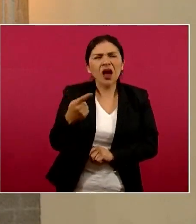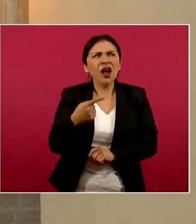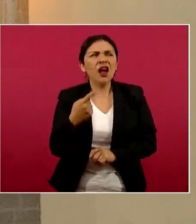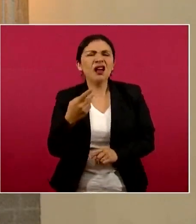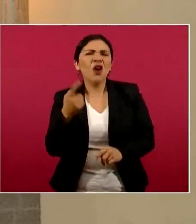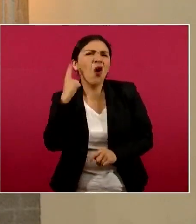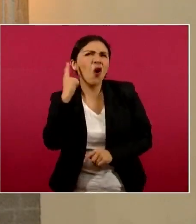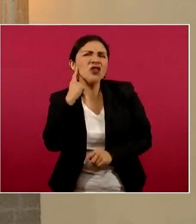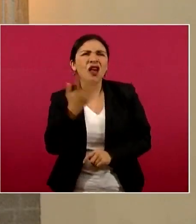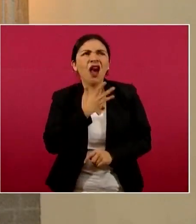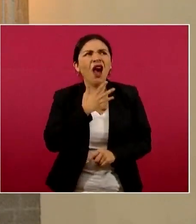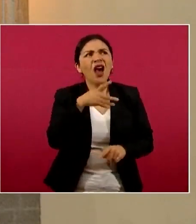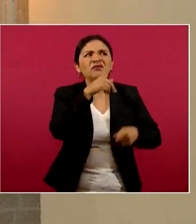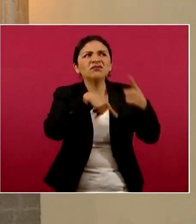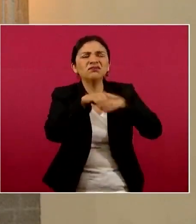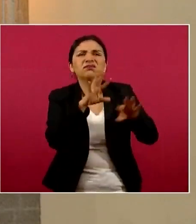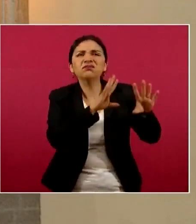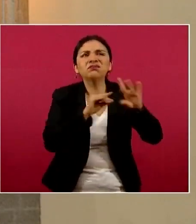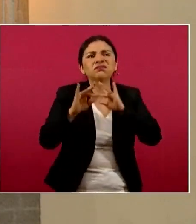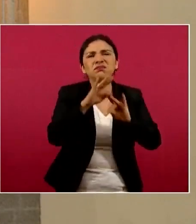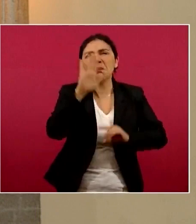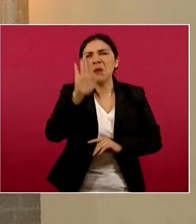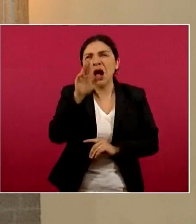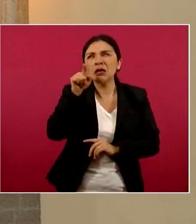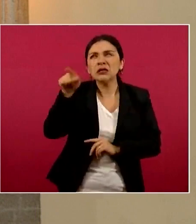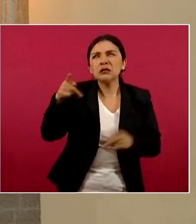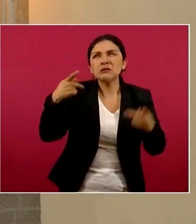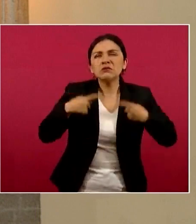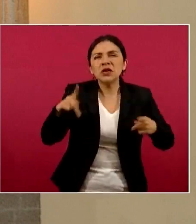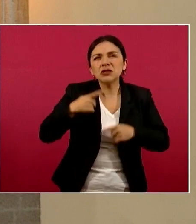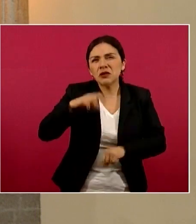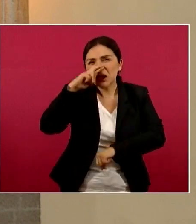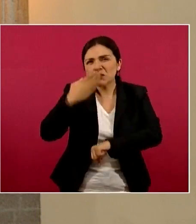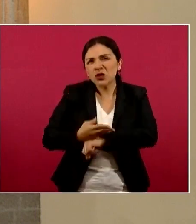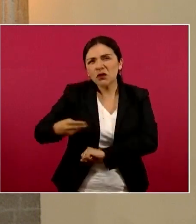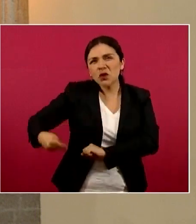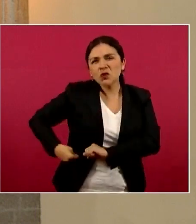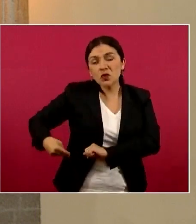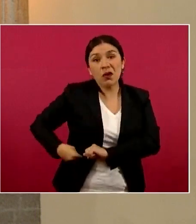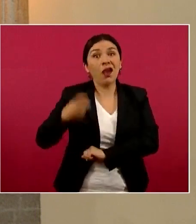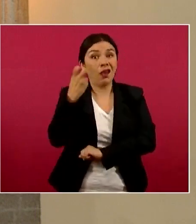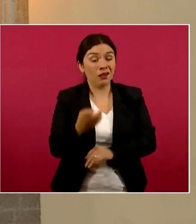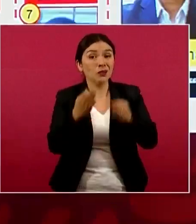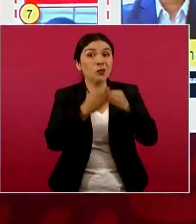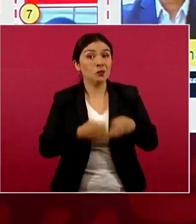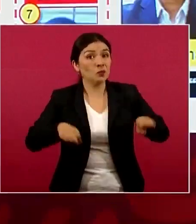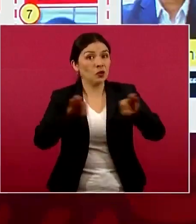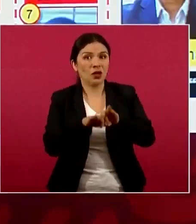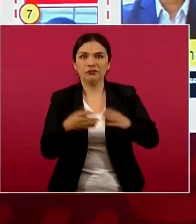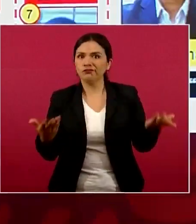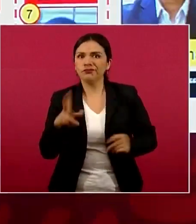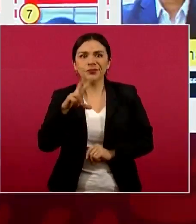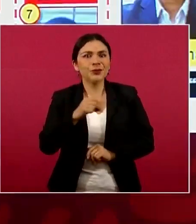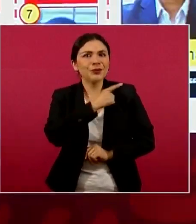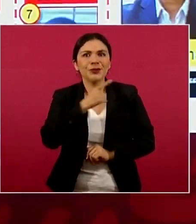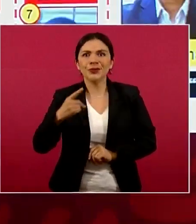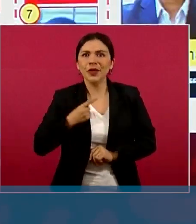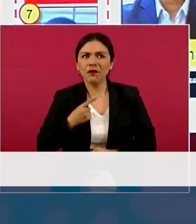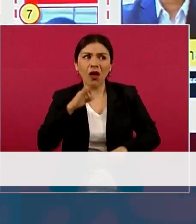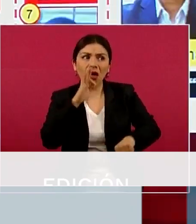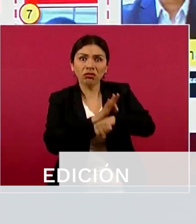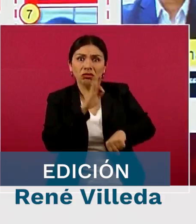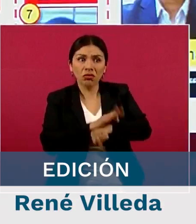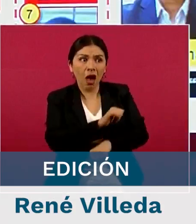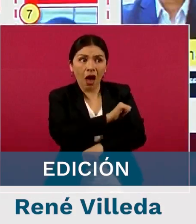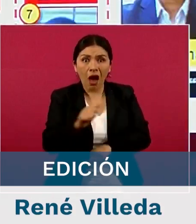la externación de los de los ánimos de la comunidad y este caso es importante porque tampoco debe haber impunidad cuando